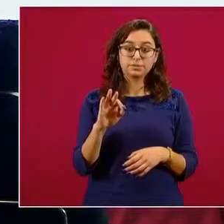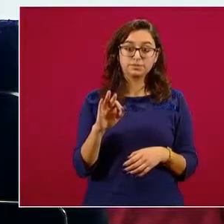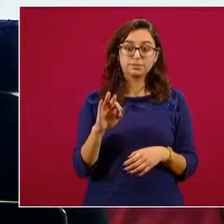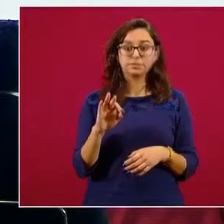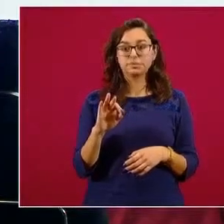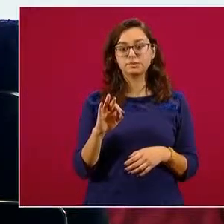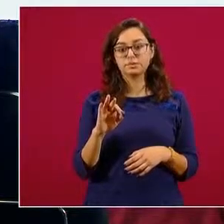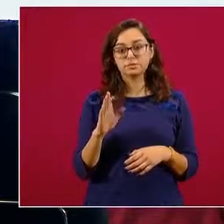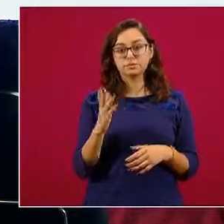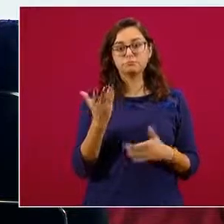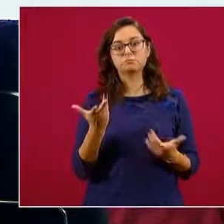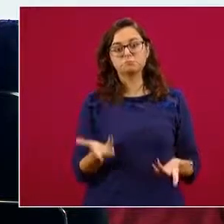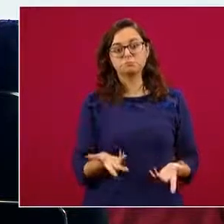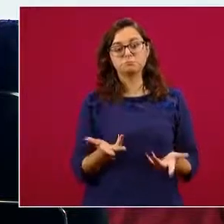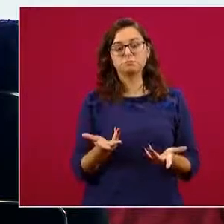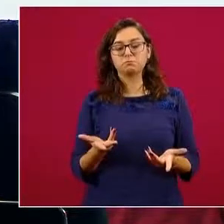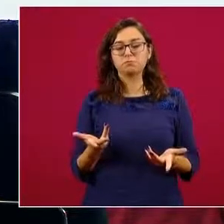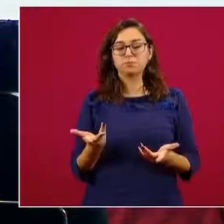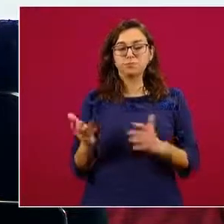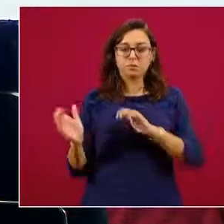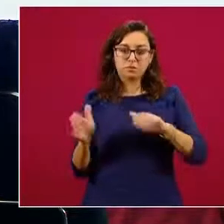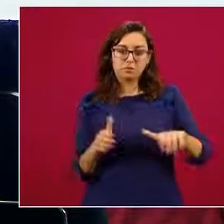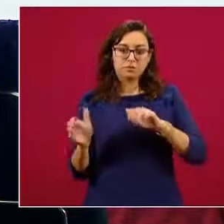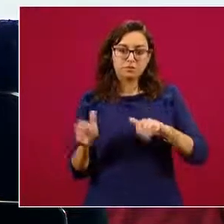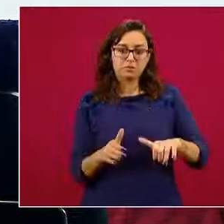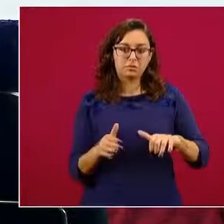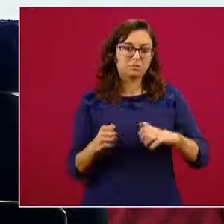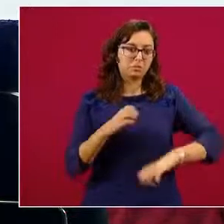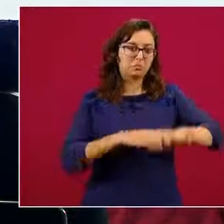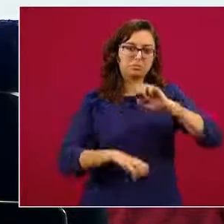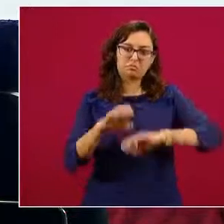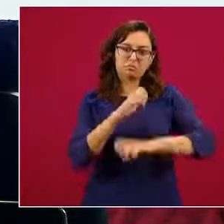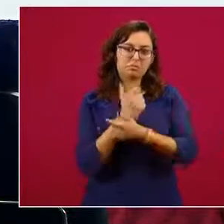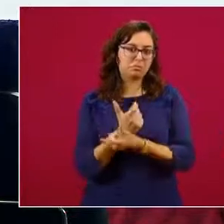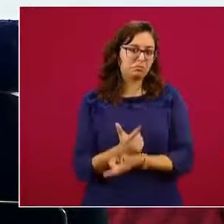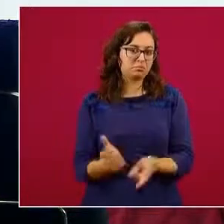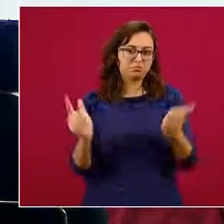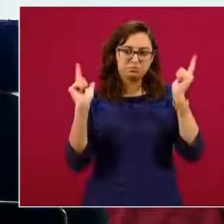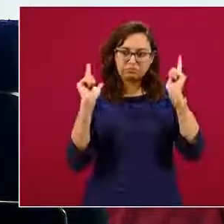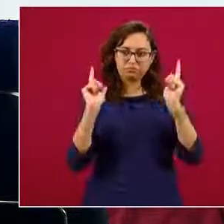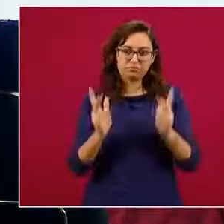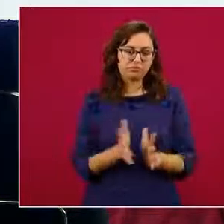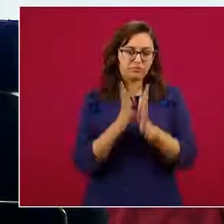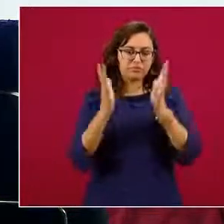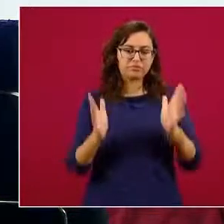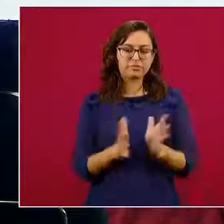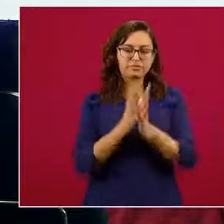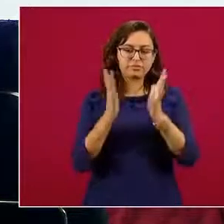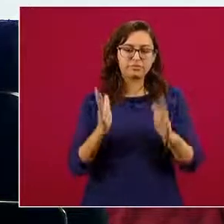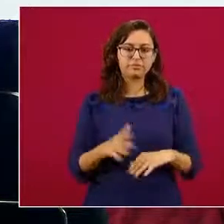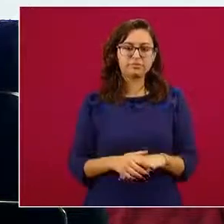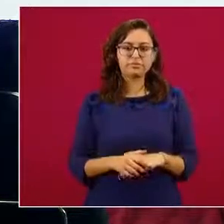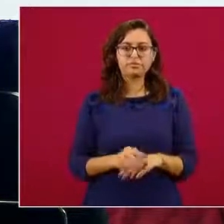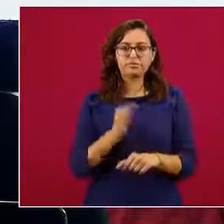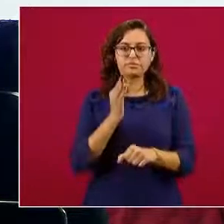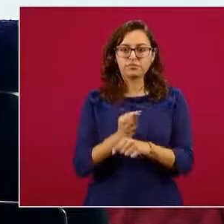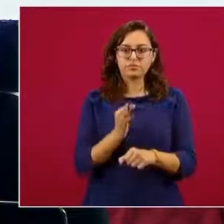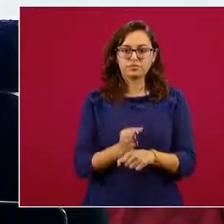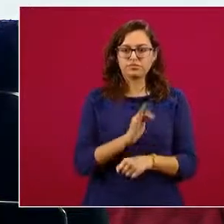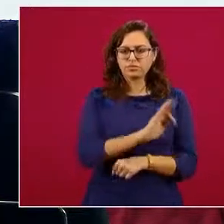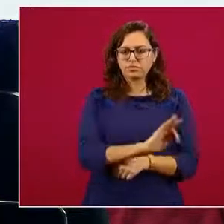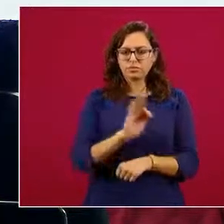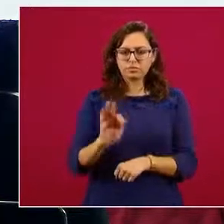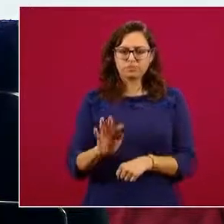dar la bienvenida, digamos, a una cantidad ilimitada de empresas que puedan participar. ¿Dónde estamos en el calendario?